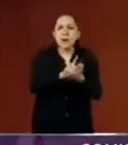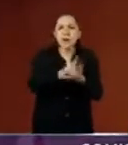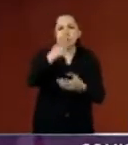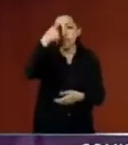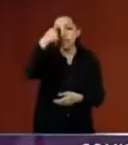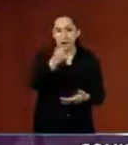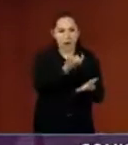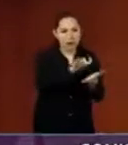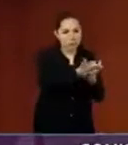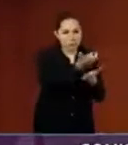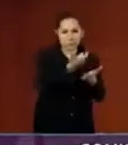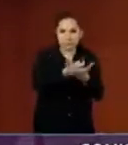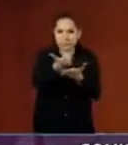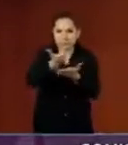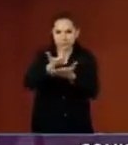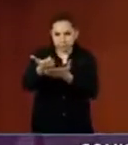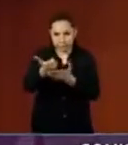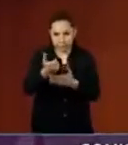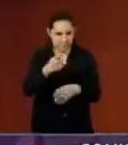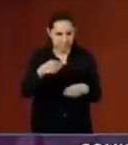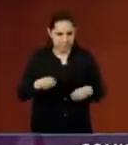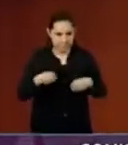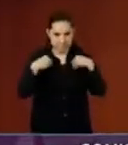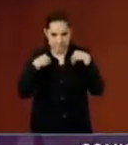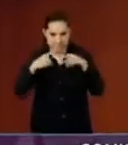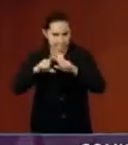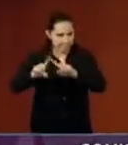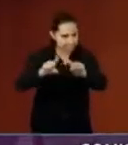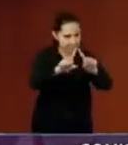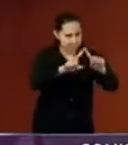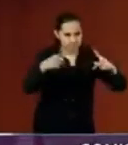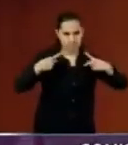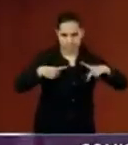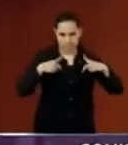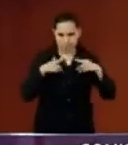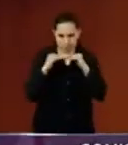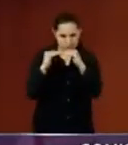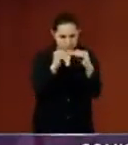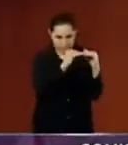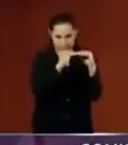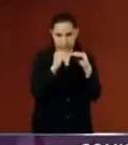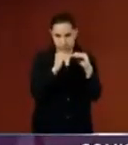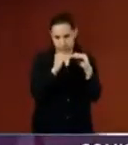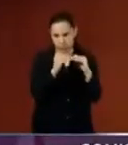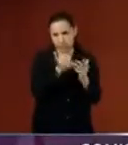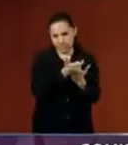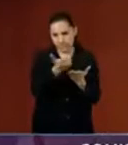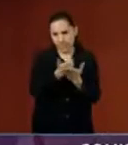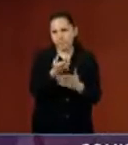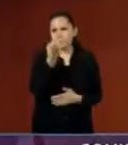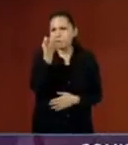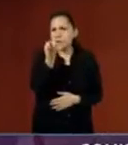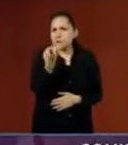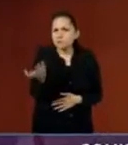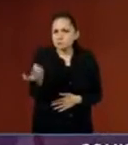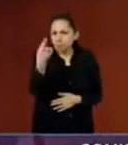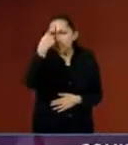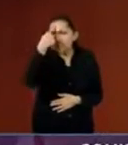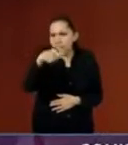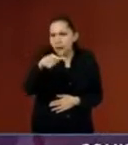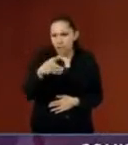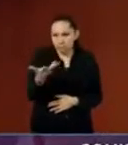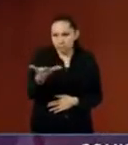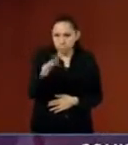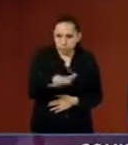cual se pretende que se reconozca el derecho de todas las mexicanas y de todos los mexicanos a